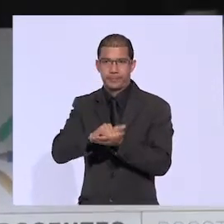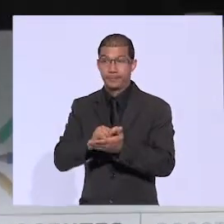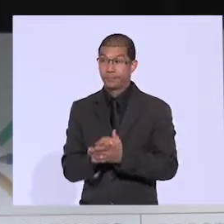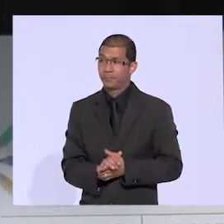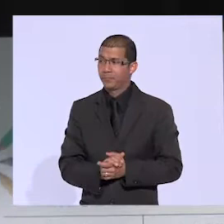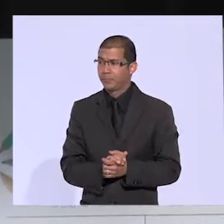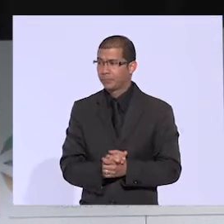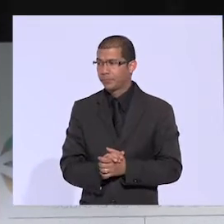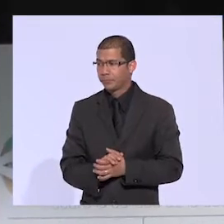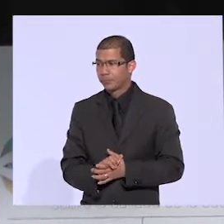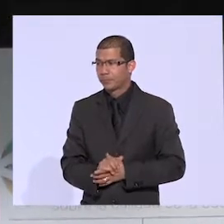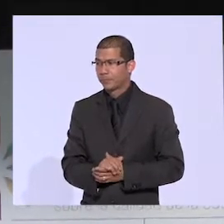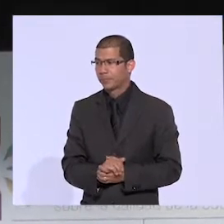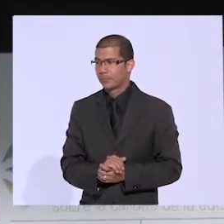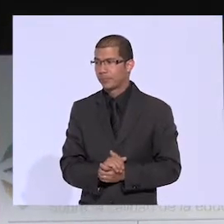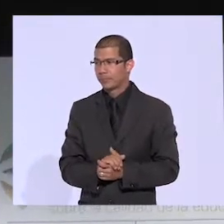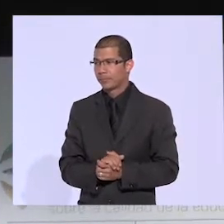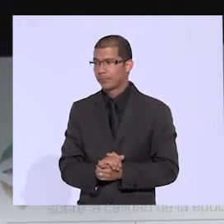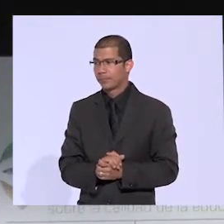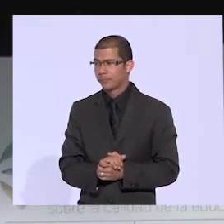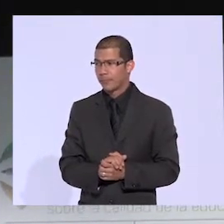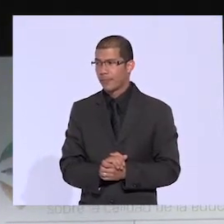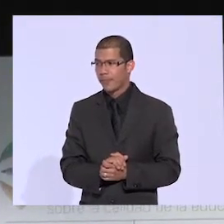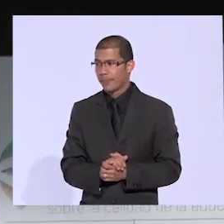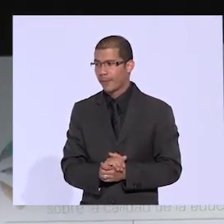Autoeficacia en contenidos y autoeficacia en docencia.